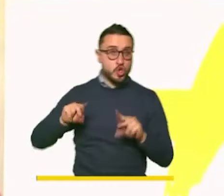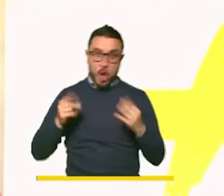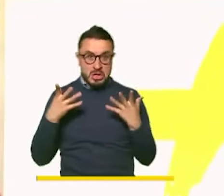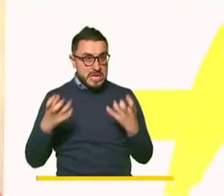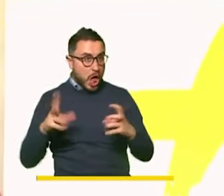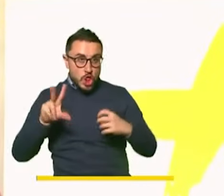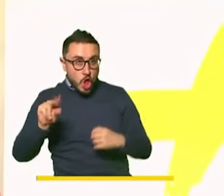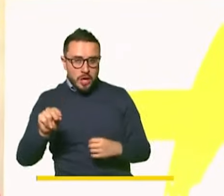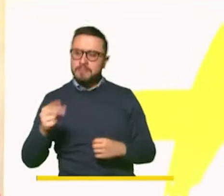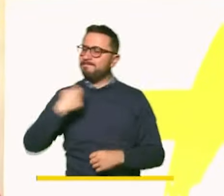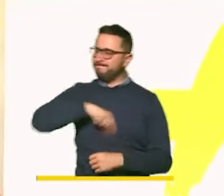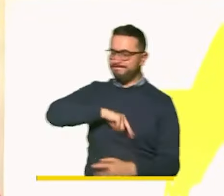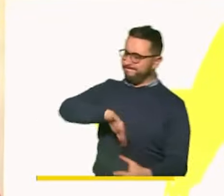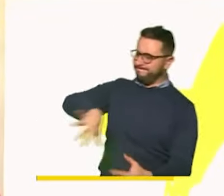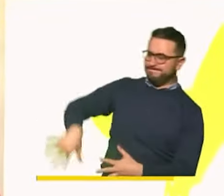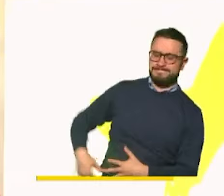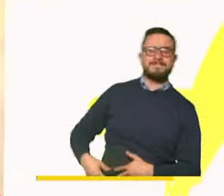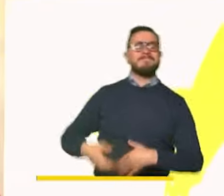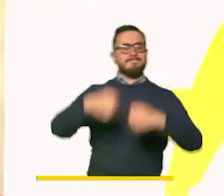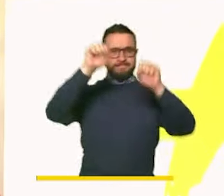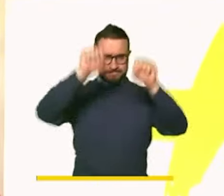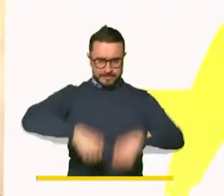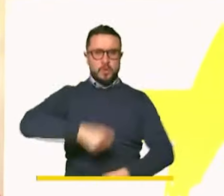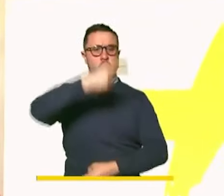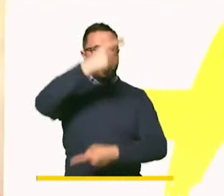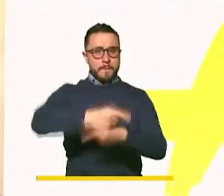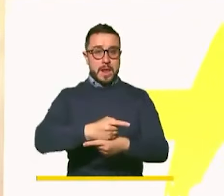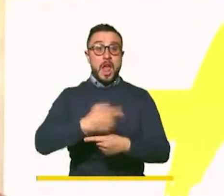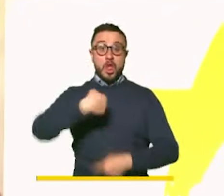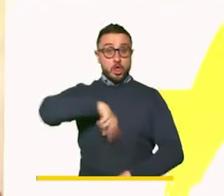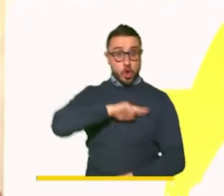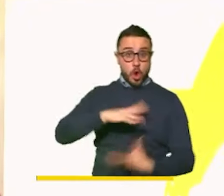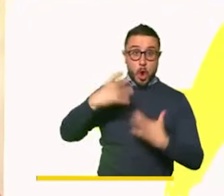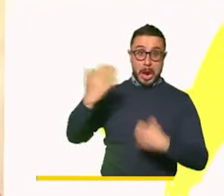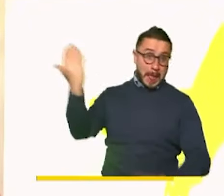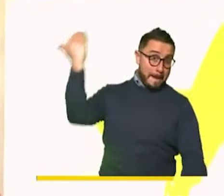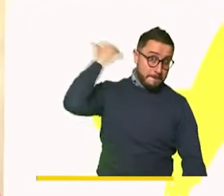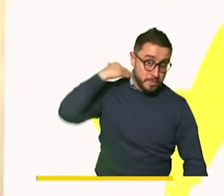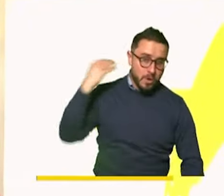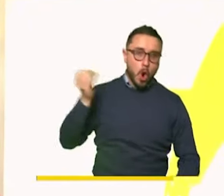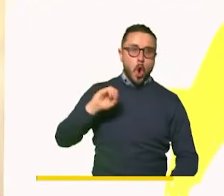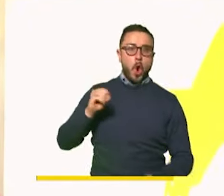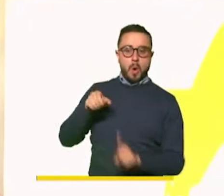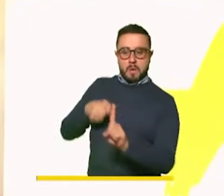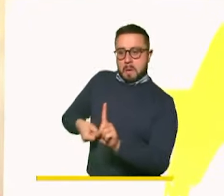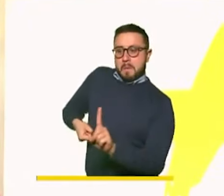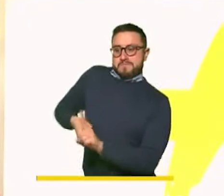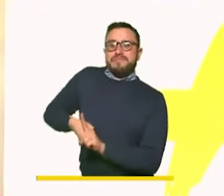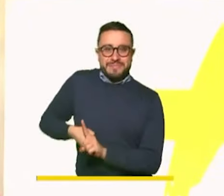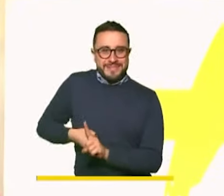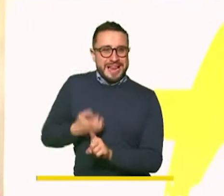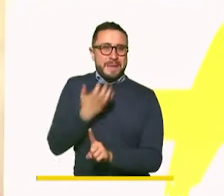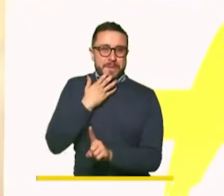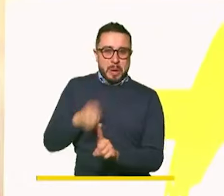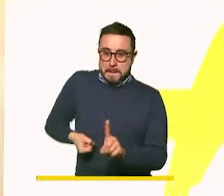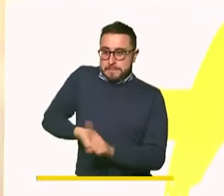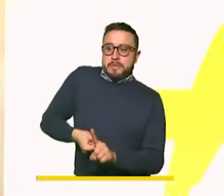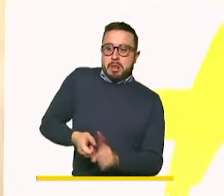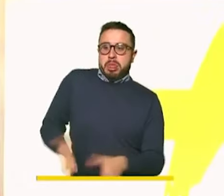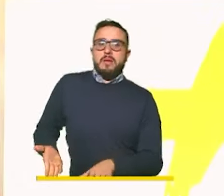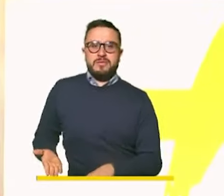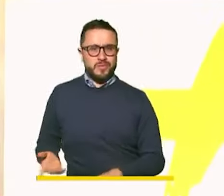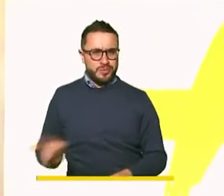queremos poner la trampa, la puñalada trapera, la perfidia que ha